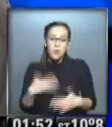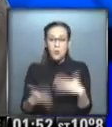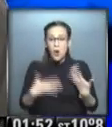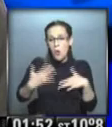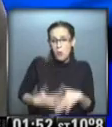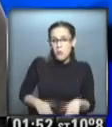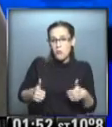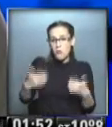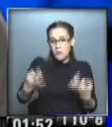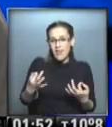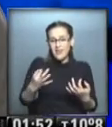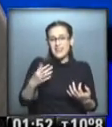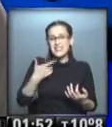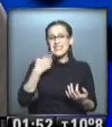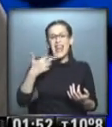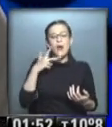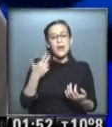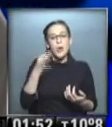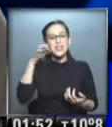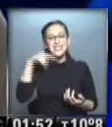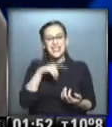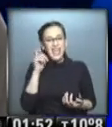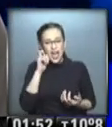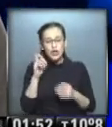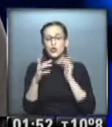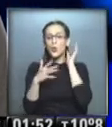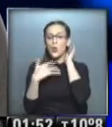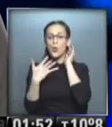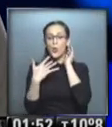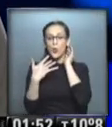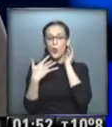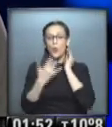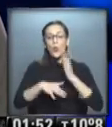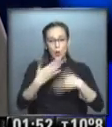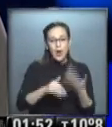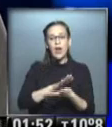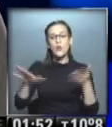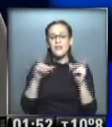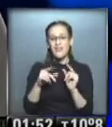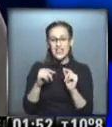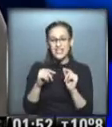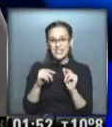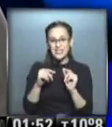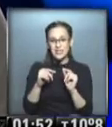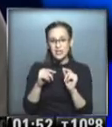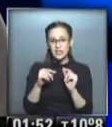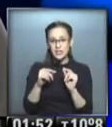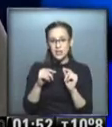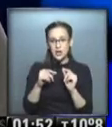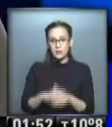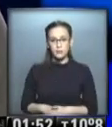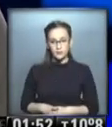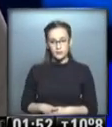partido. Estamos hablando de Héctor Sanabria, de 27 años. Estaba jugando en el partido correspondiente a una nueva fecha de la primera C de las divisionales de